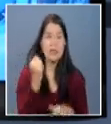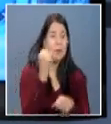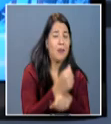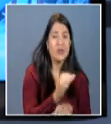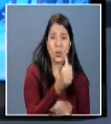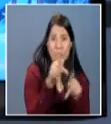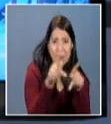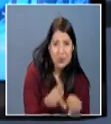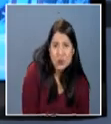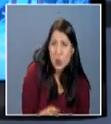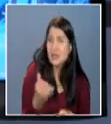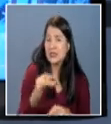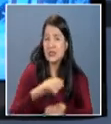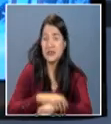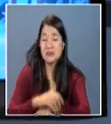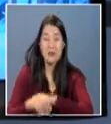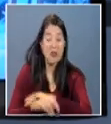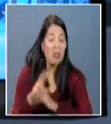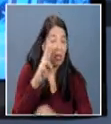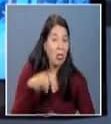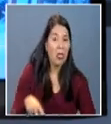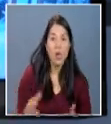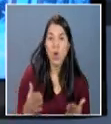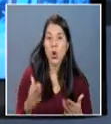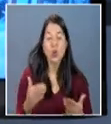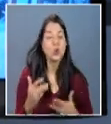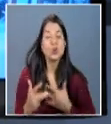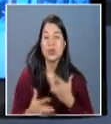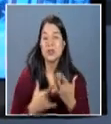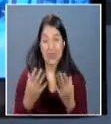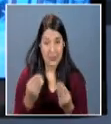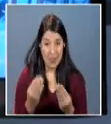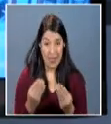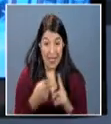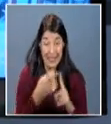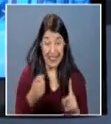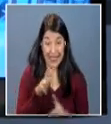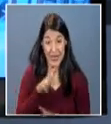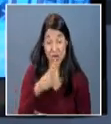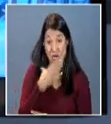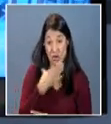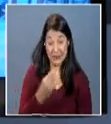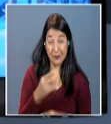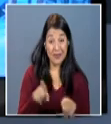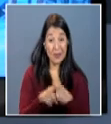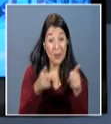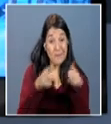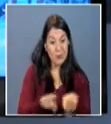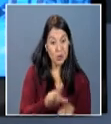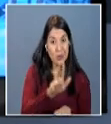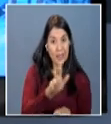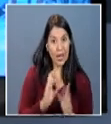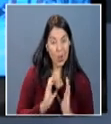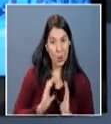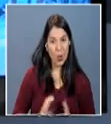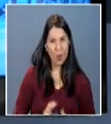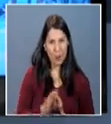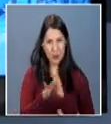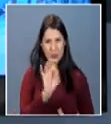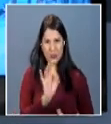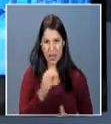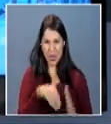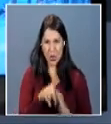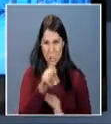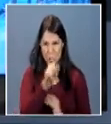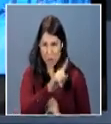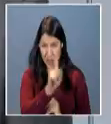Porque ahorita, si estamos viendo en estos días, desde el 2 de diciembre, que se presentó también que aparecieron 3 cuerpos en menos de 1